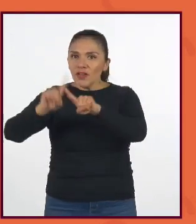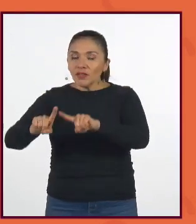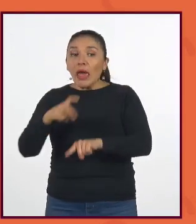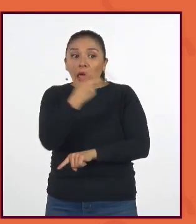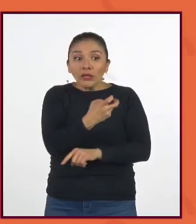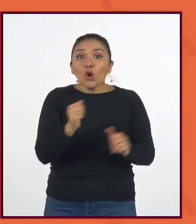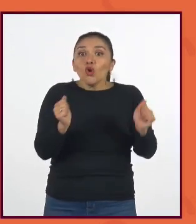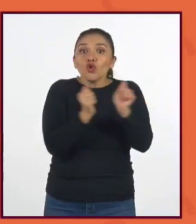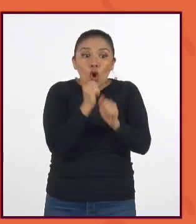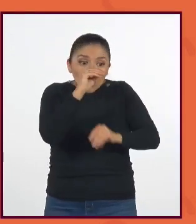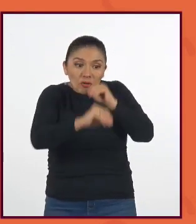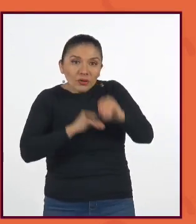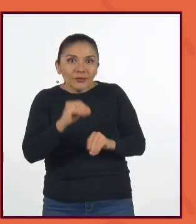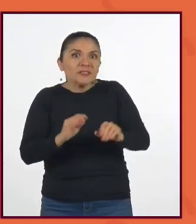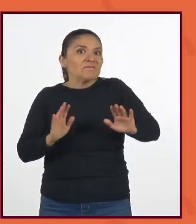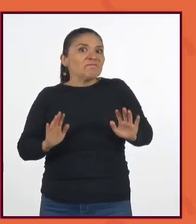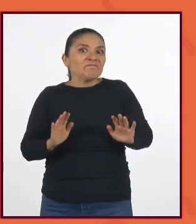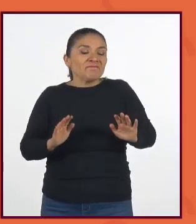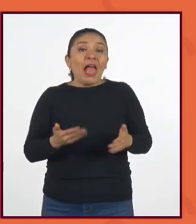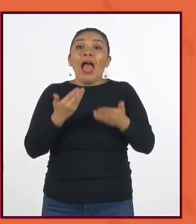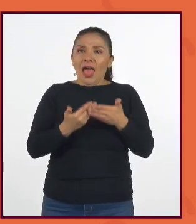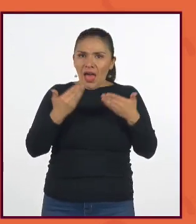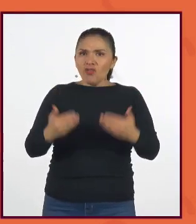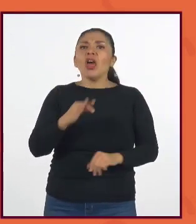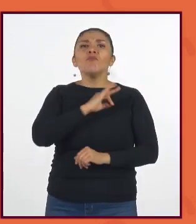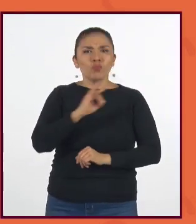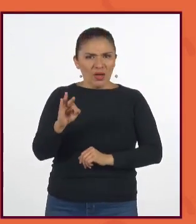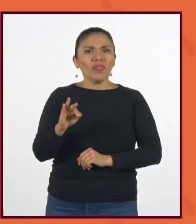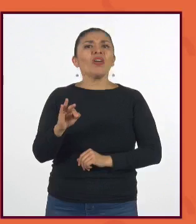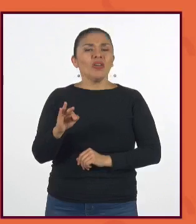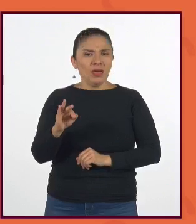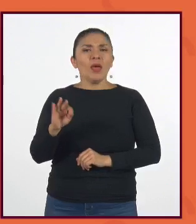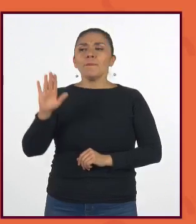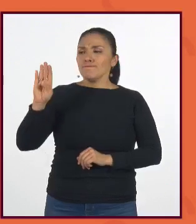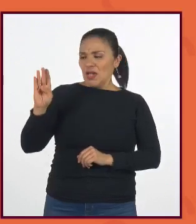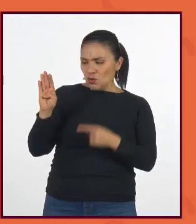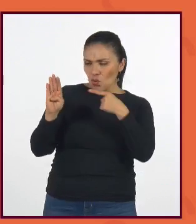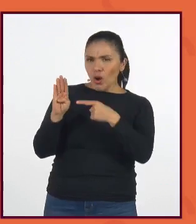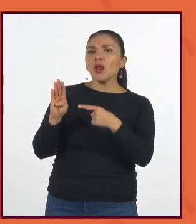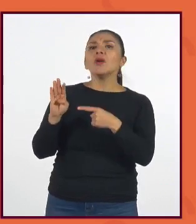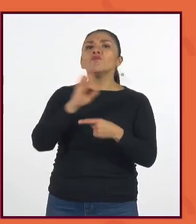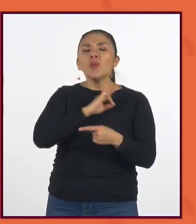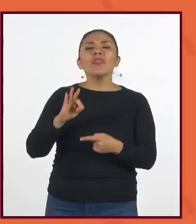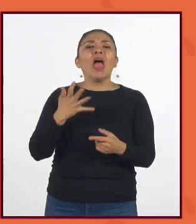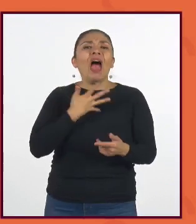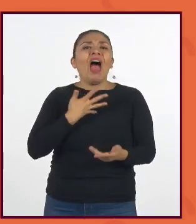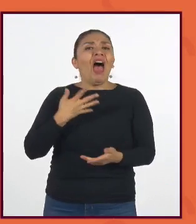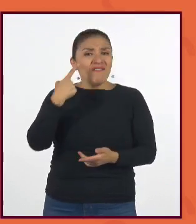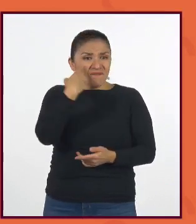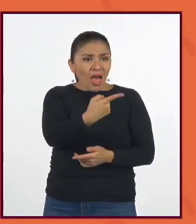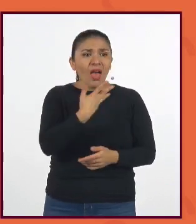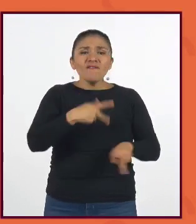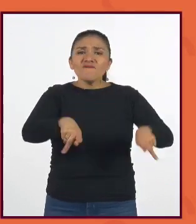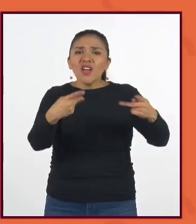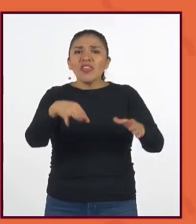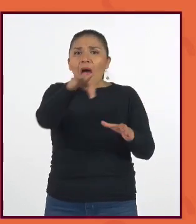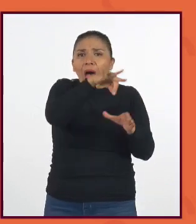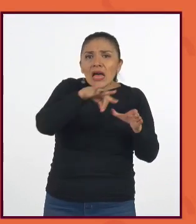Y actualmente se puede consumir tanto en aceites,